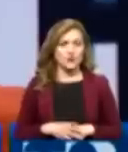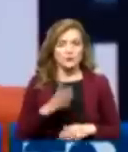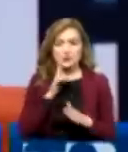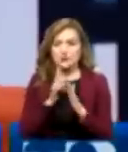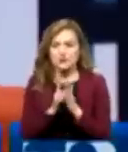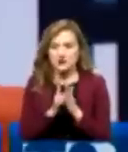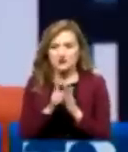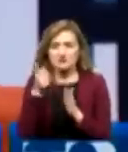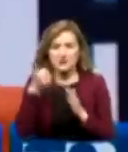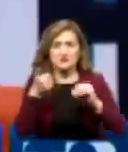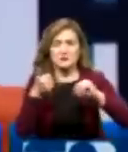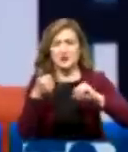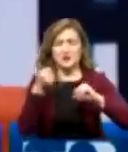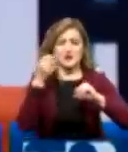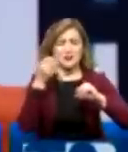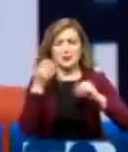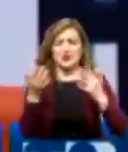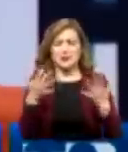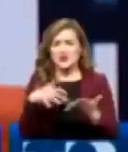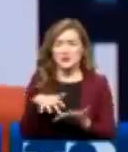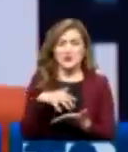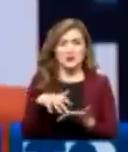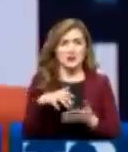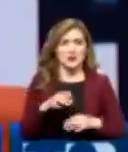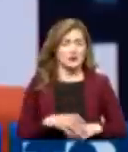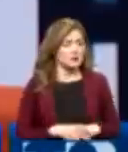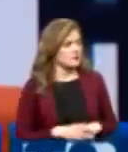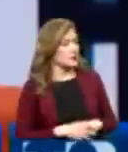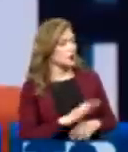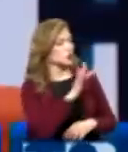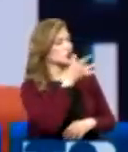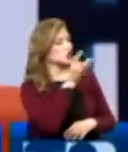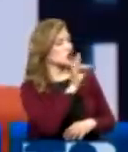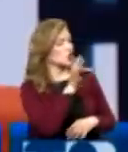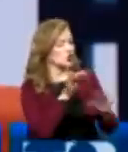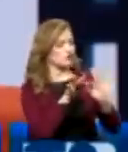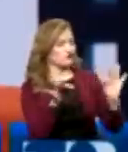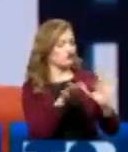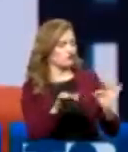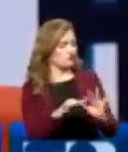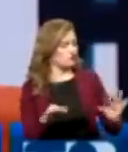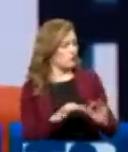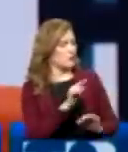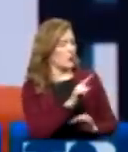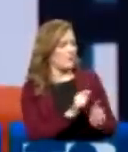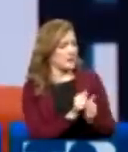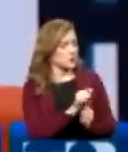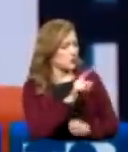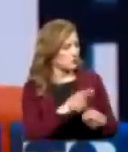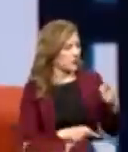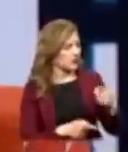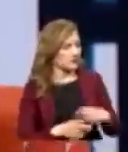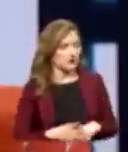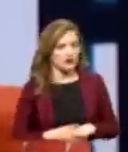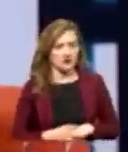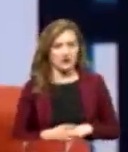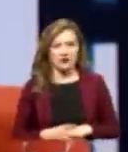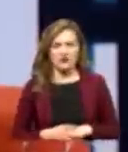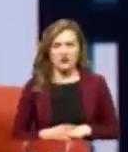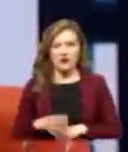la denuncia. Y te permiten, no puede pasar 18 líneas, o sea, te dan otras cosas. Es como que no tienen el tiempo